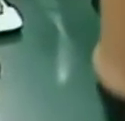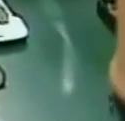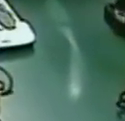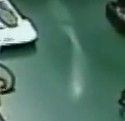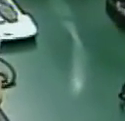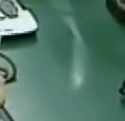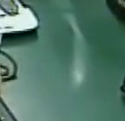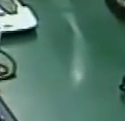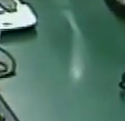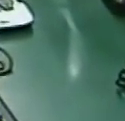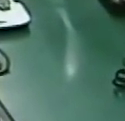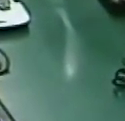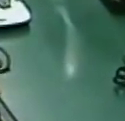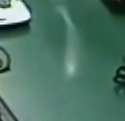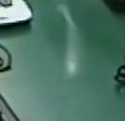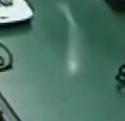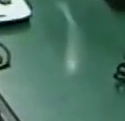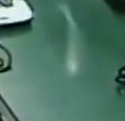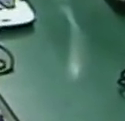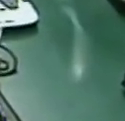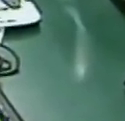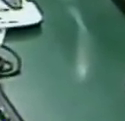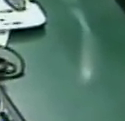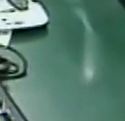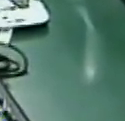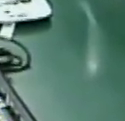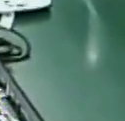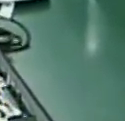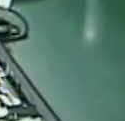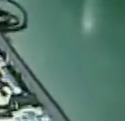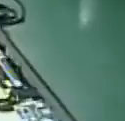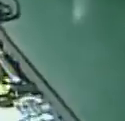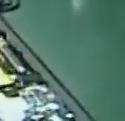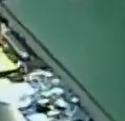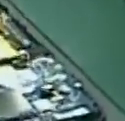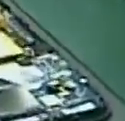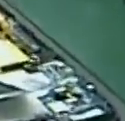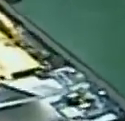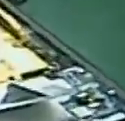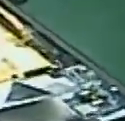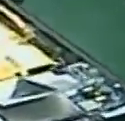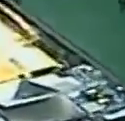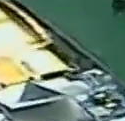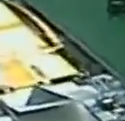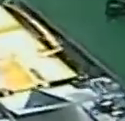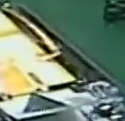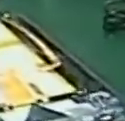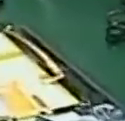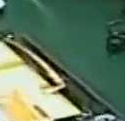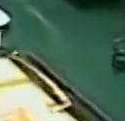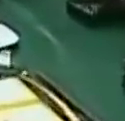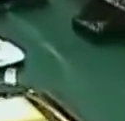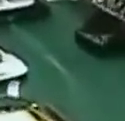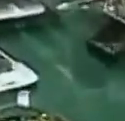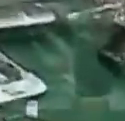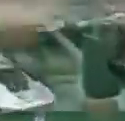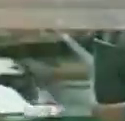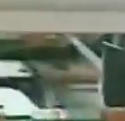Industrias Canaima, a nuestro presidente constitucional, Nicolás Maduro Moros.